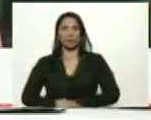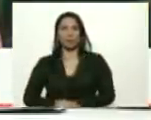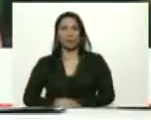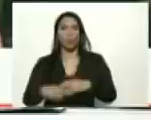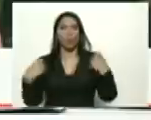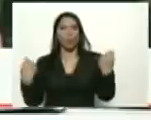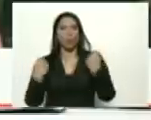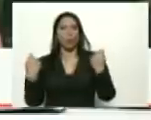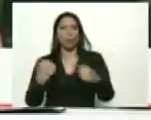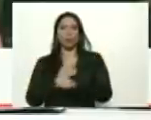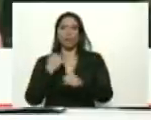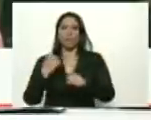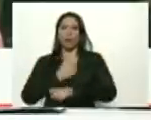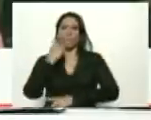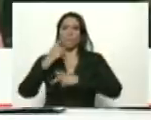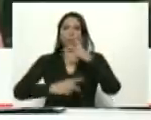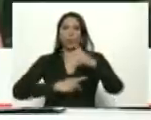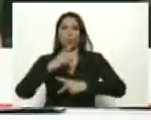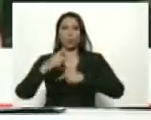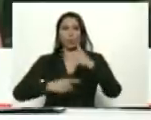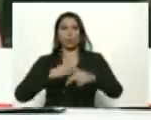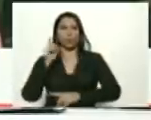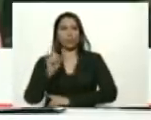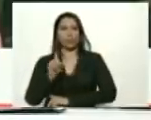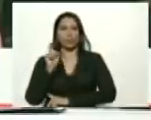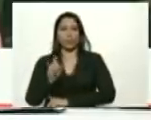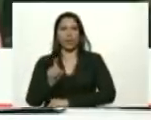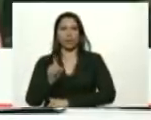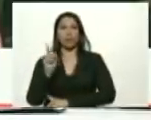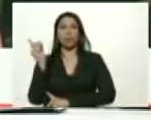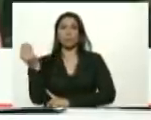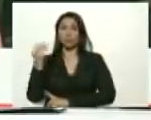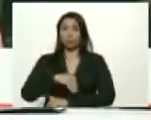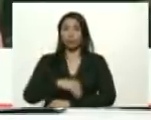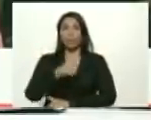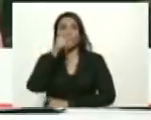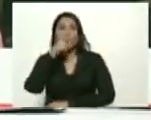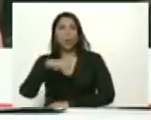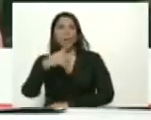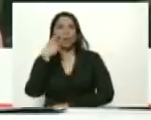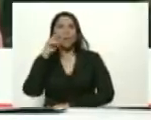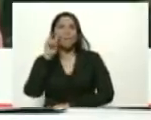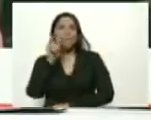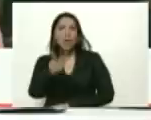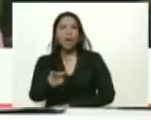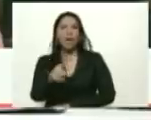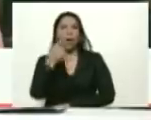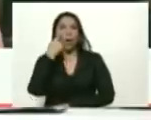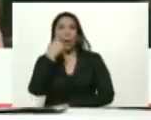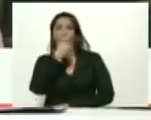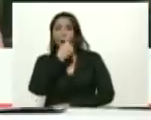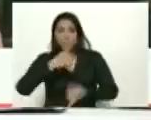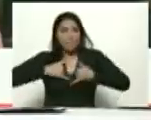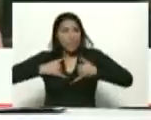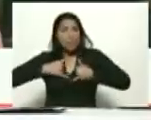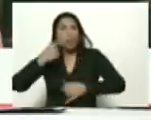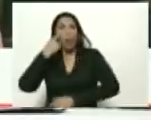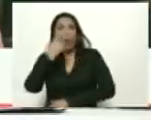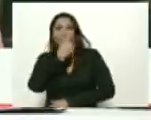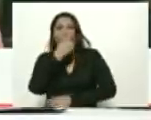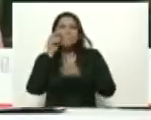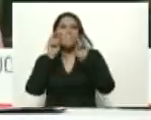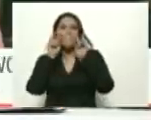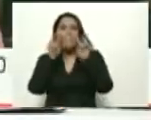jornada de trabajo productiva, necesaria. Y además que el pueblo vea con sus propios ojos, constate que hay un